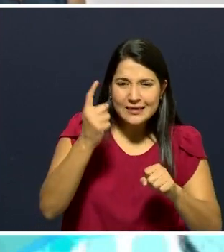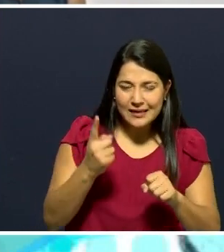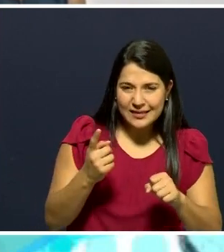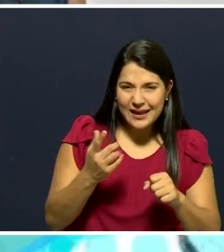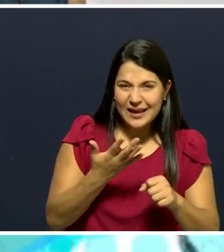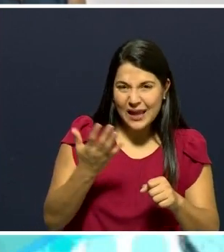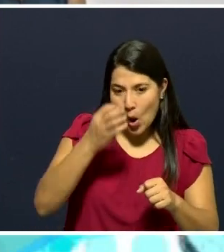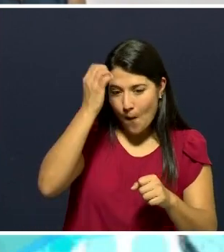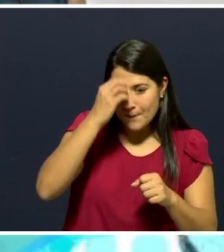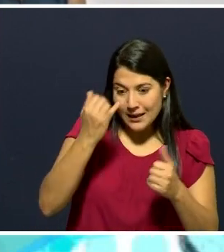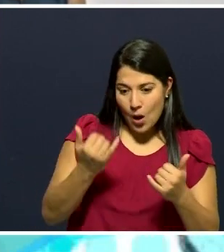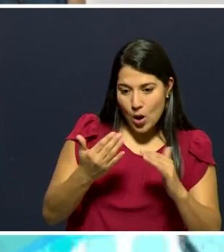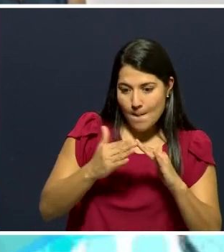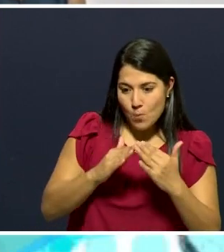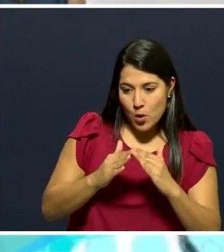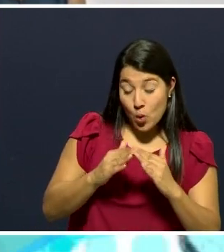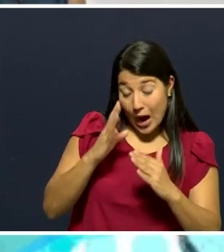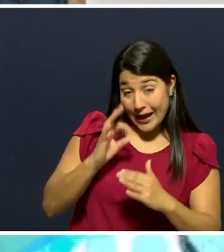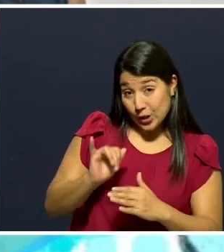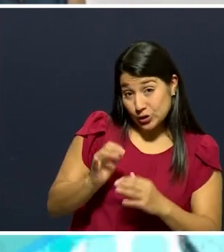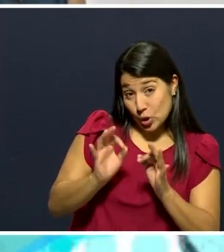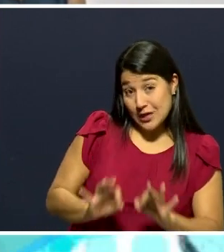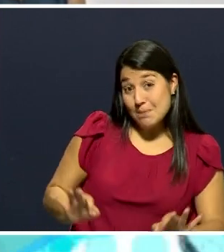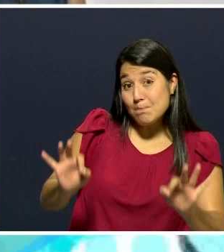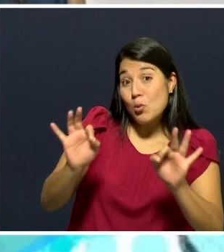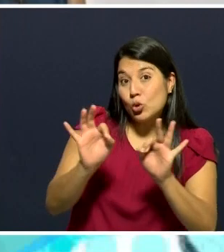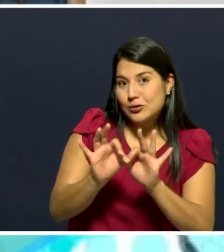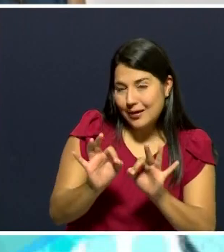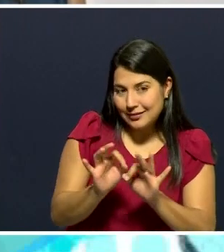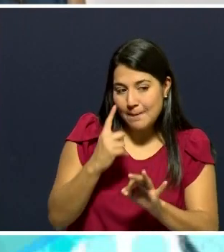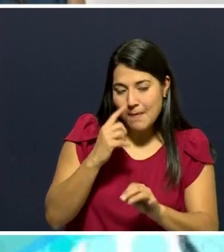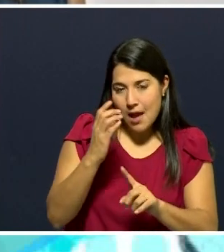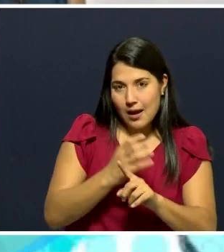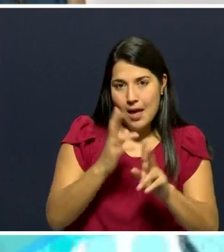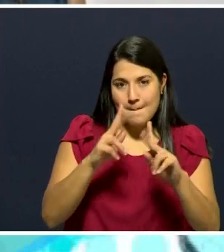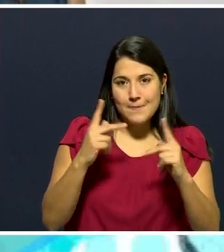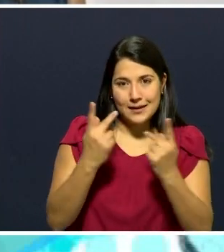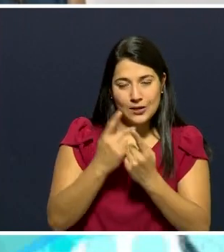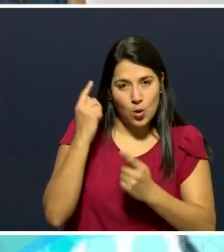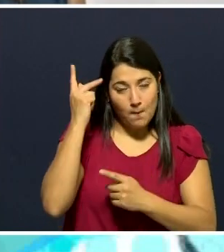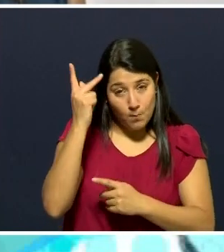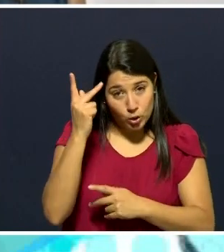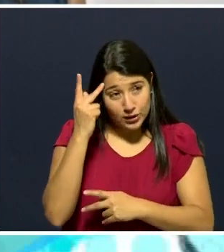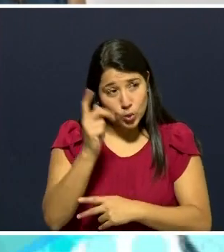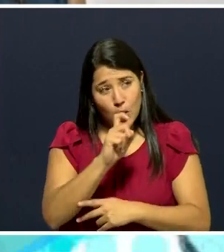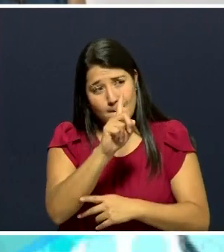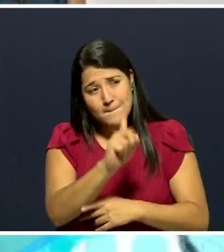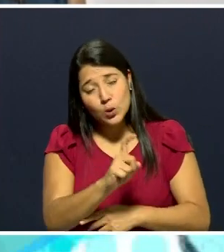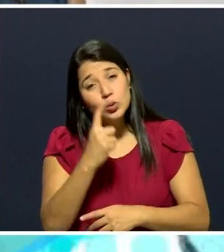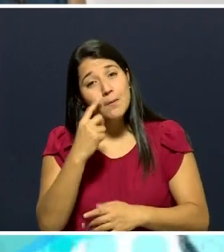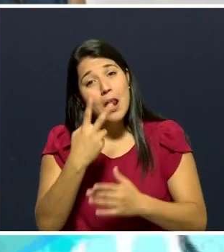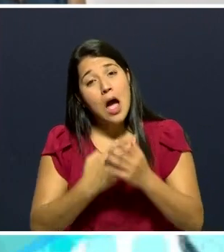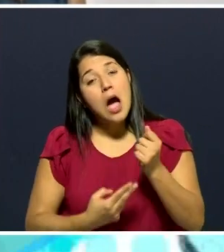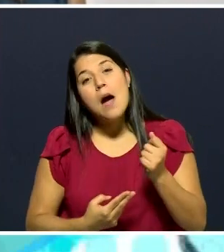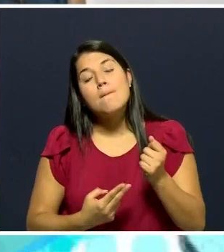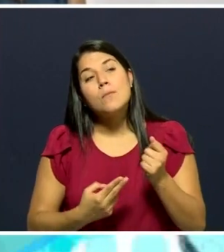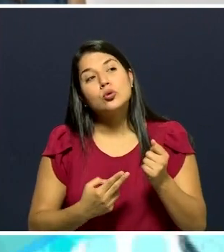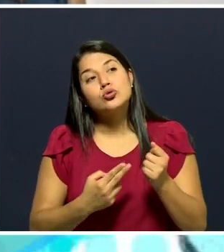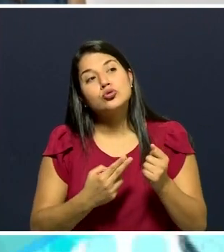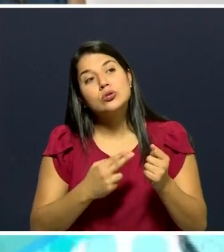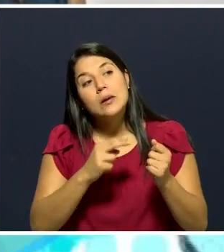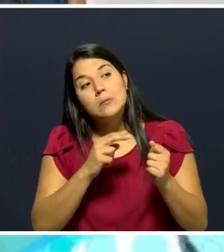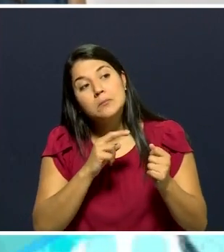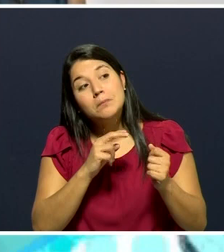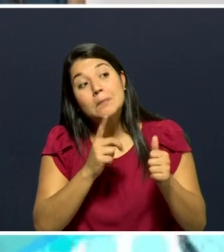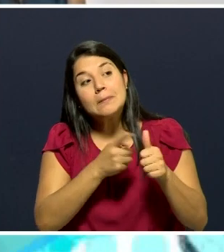vital para las agrupaciones políticas. En ese sentido, y una pregunta para ambos, le propongo a Ilka que